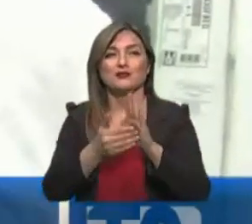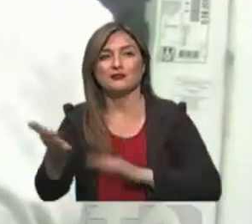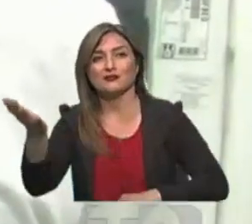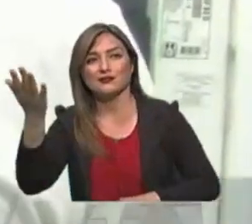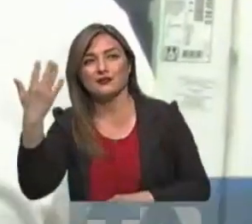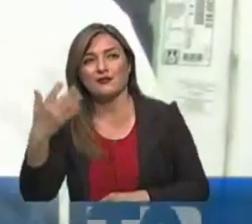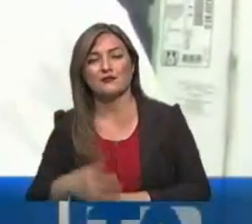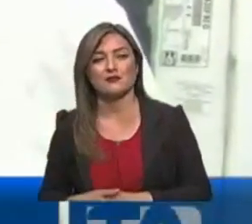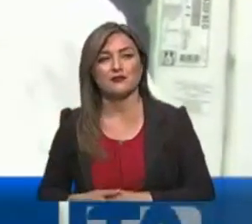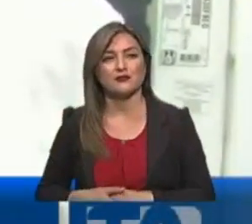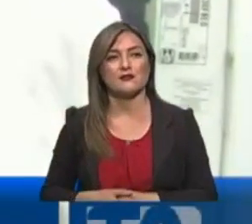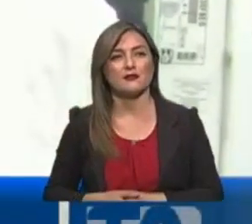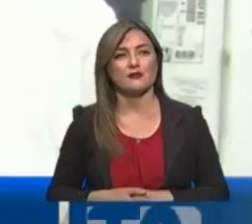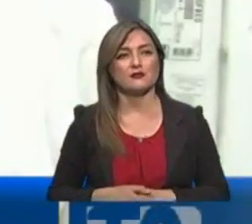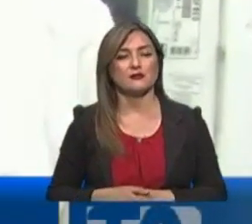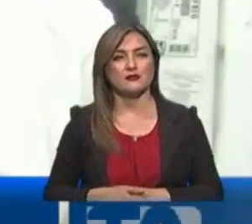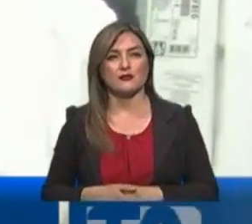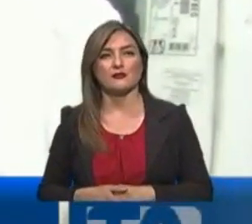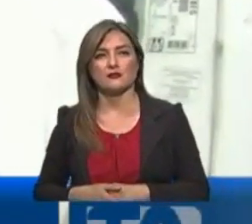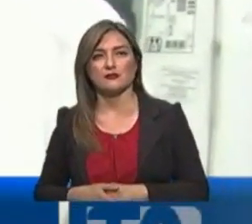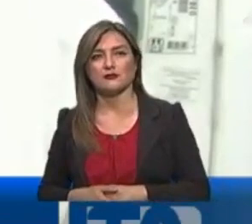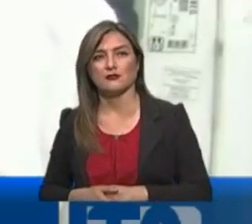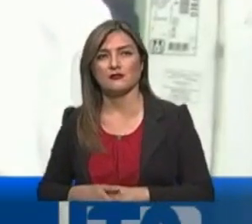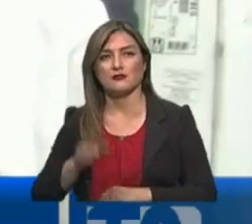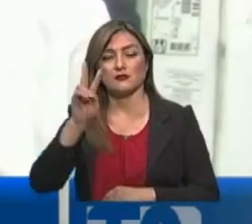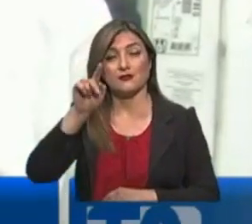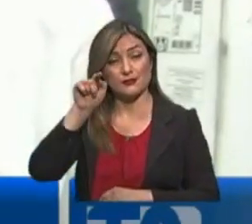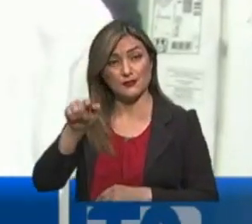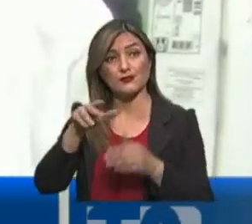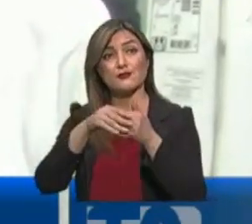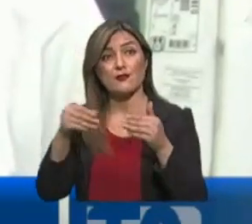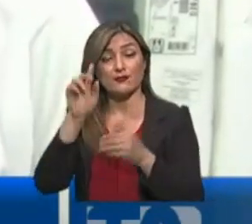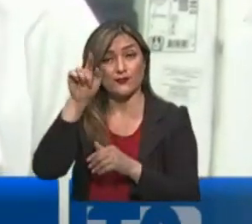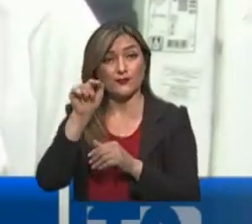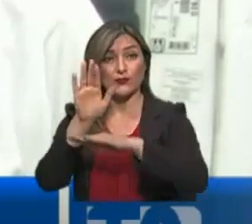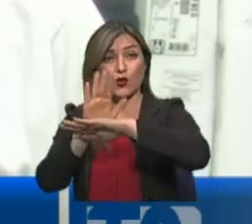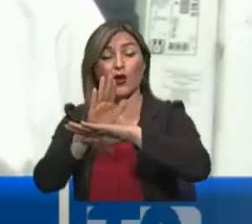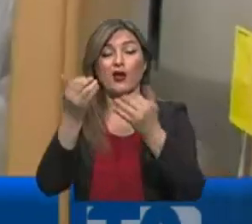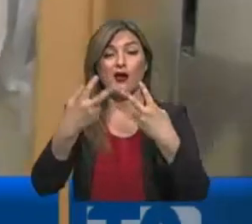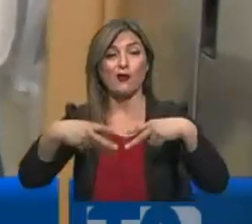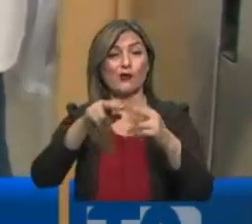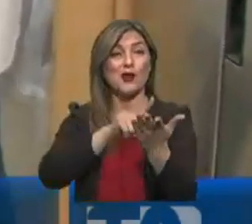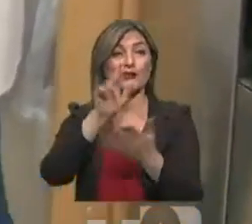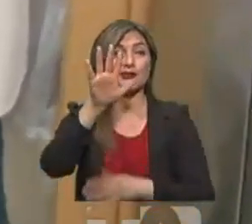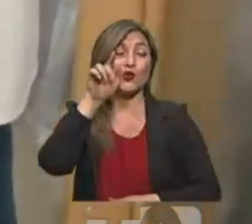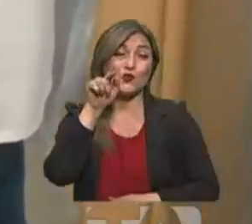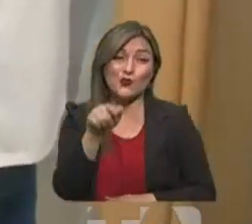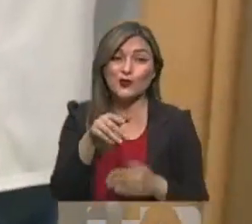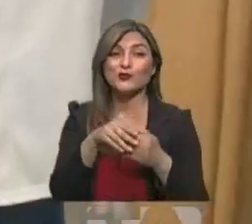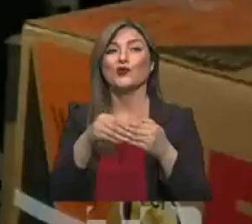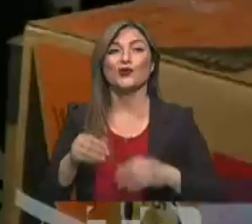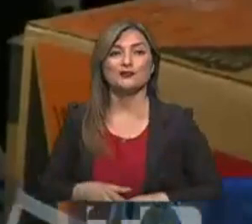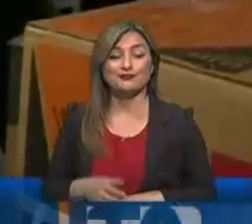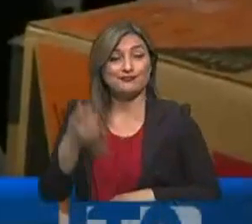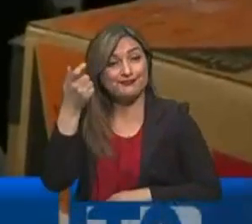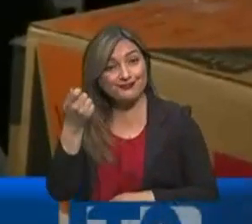por decir, $2,000 de traer un contenedor de 1,000 televisores, ahora ya vale $5,000. Ahora hay dinero para comprar, pero